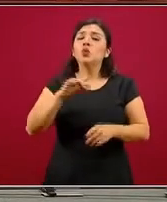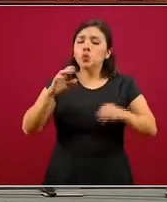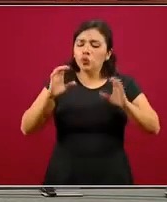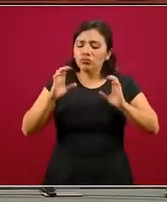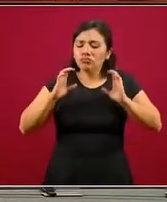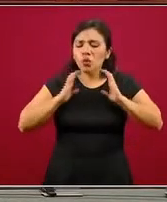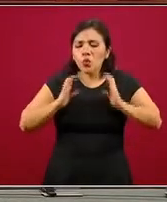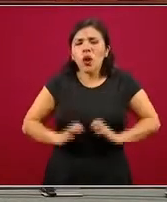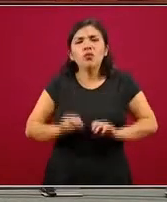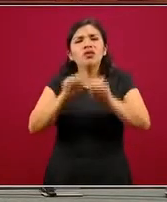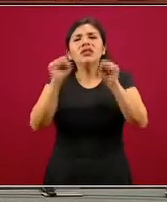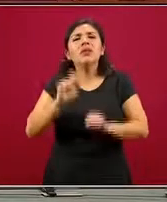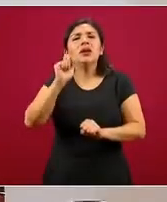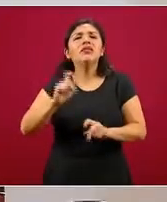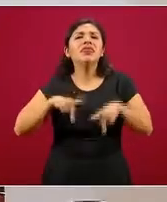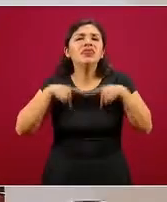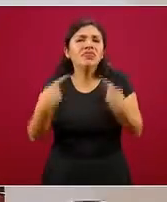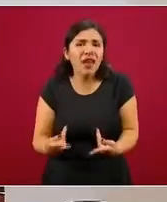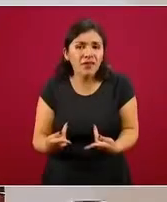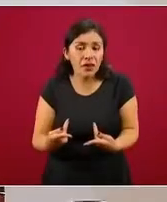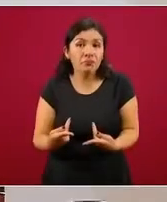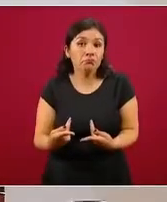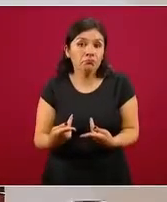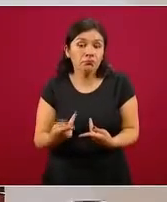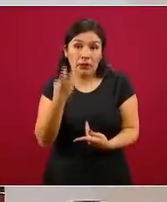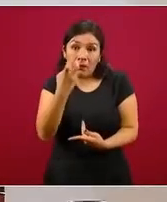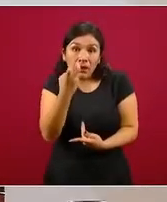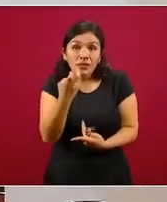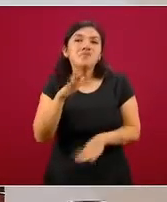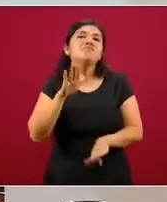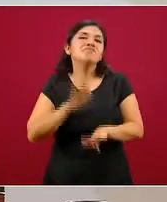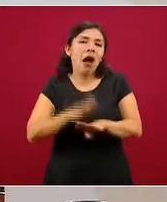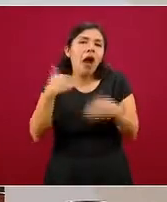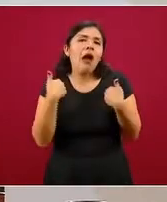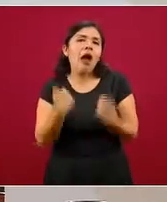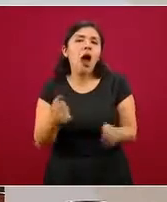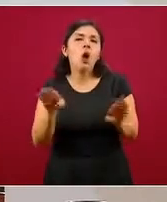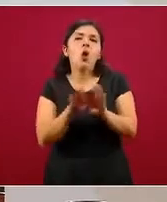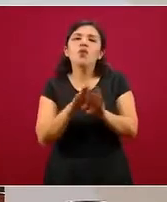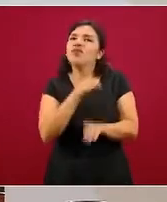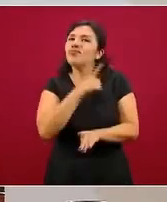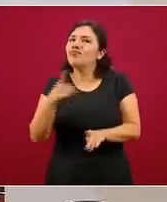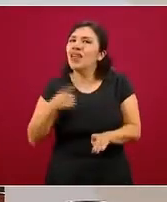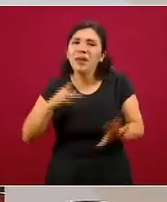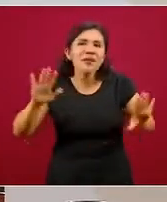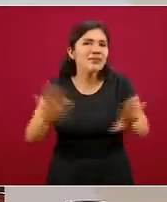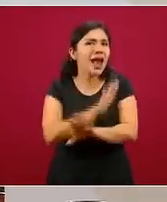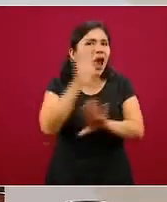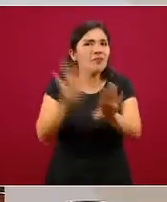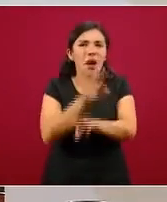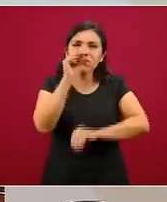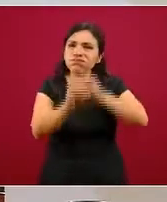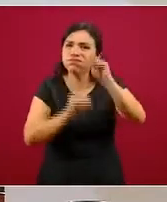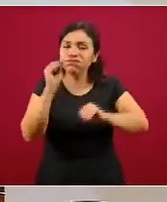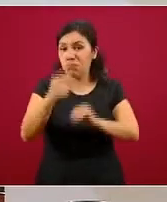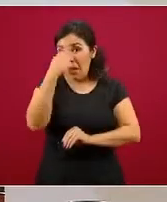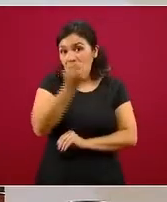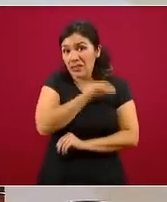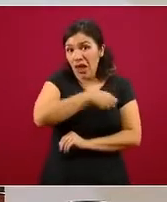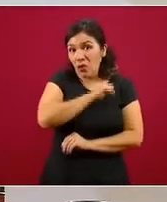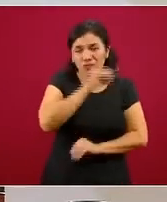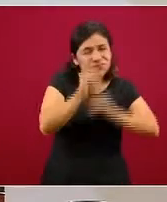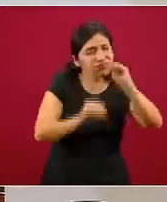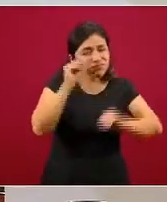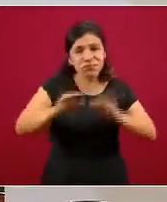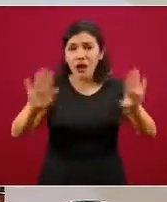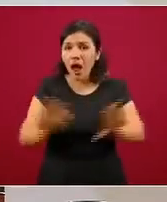son importantes. Entonces, naturalmente, esto lleva a una reorganización de los servicios de salud